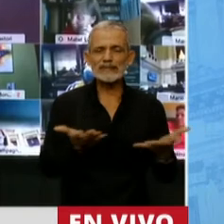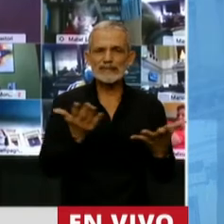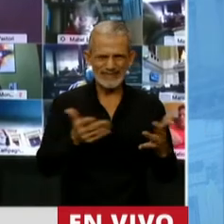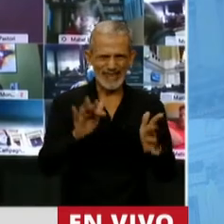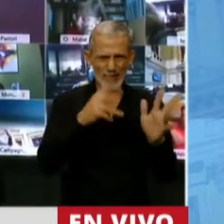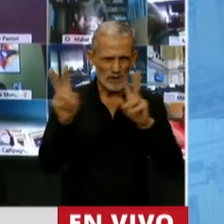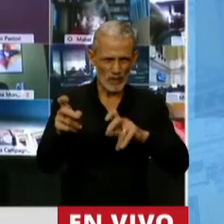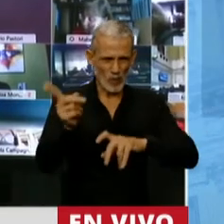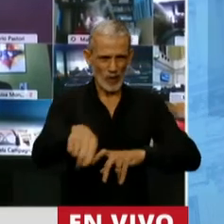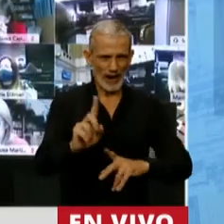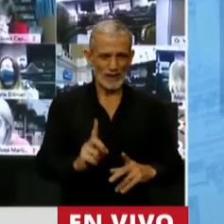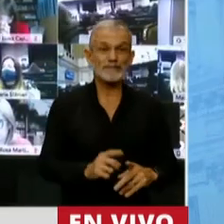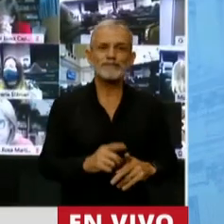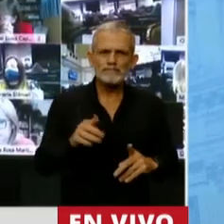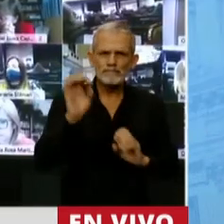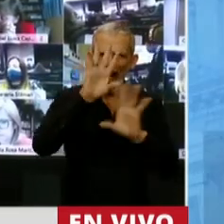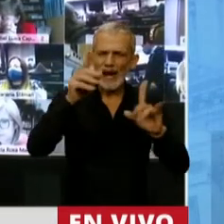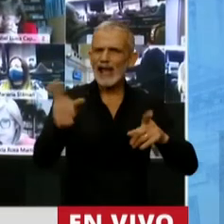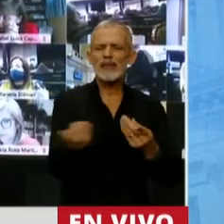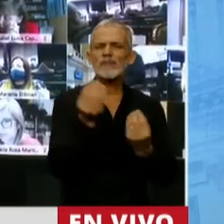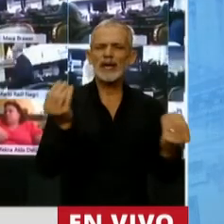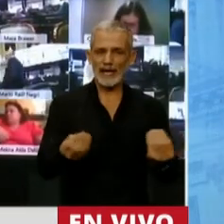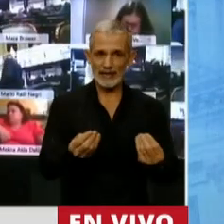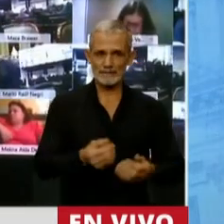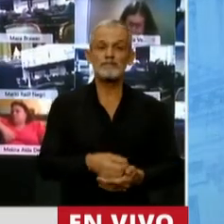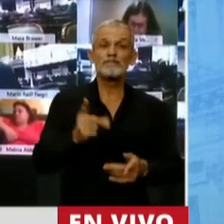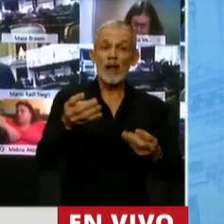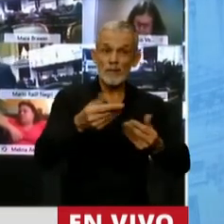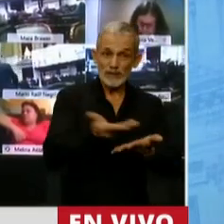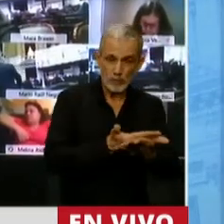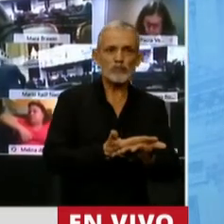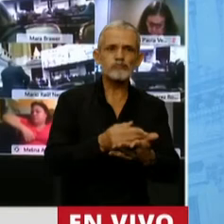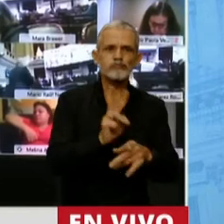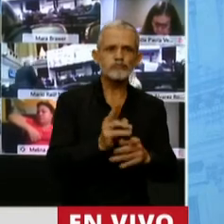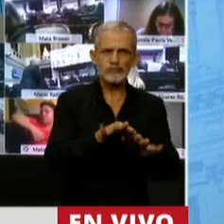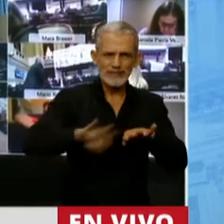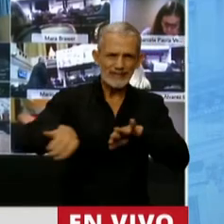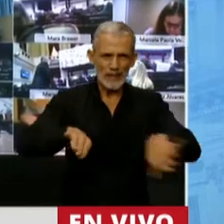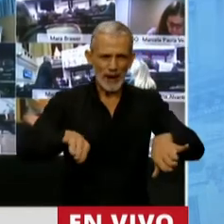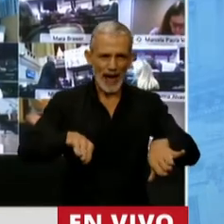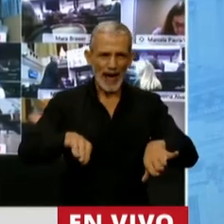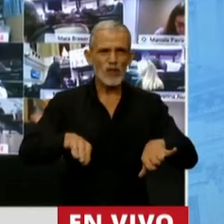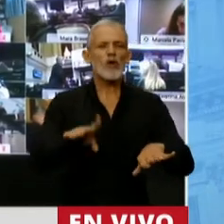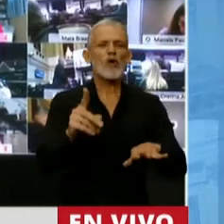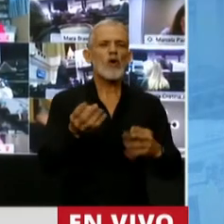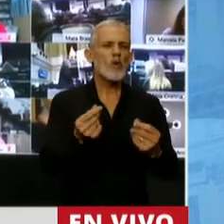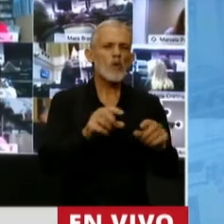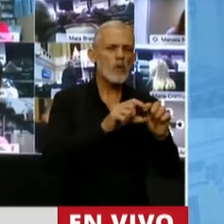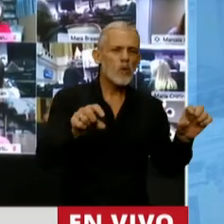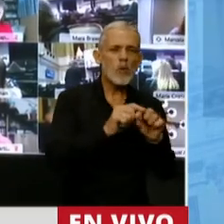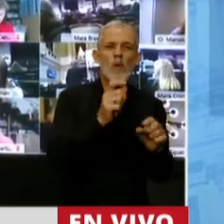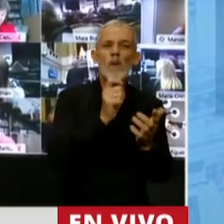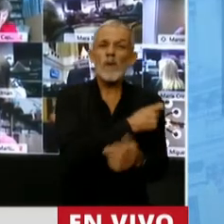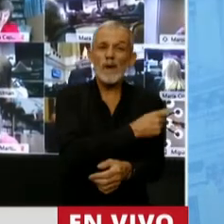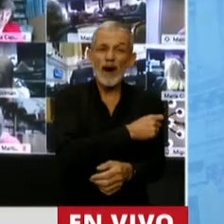un segundito más. Quiero aclarar también que el presupuesto prevé por separado un renglón para la